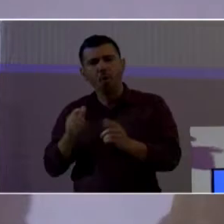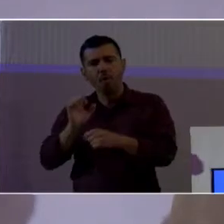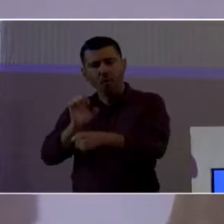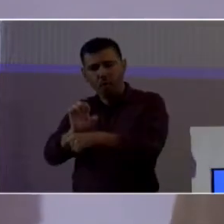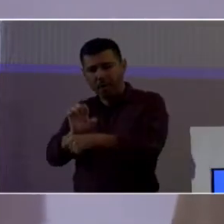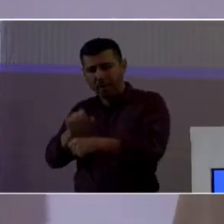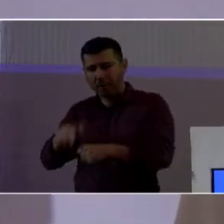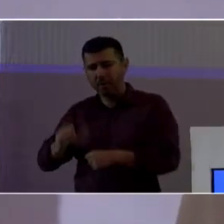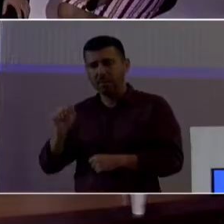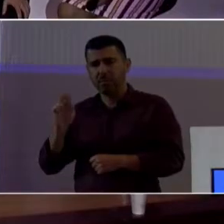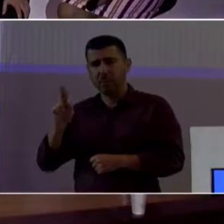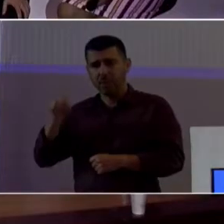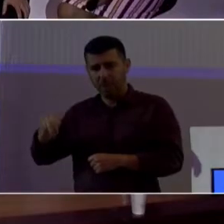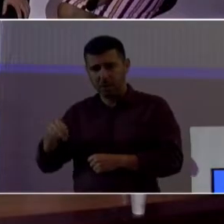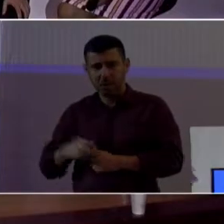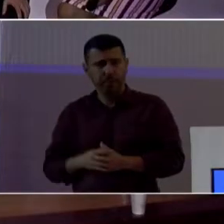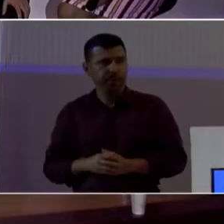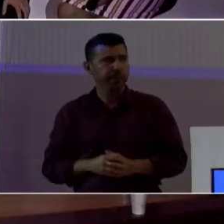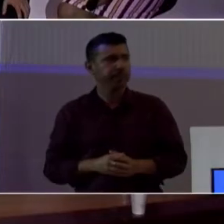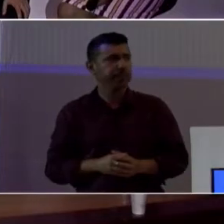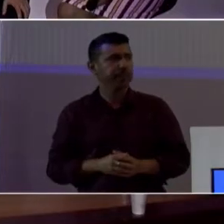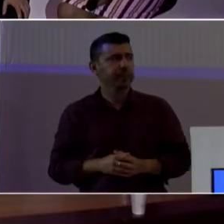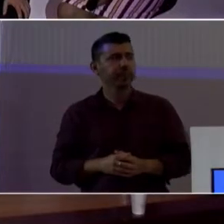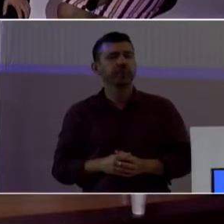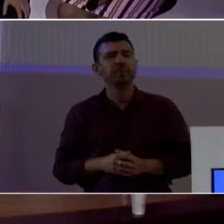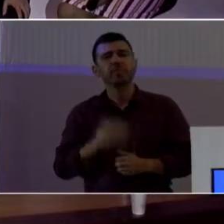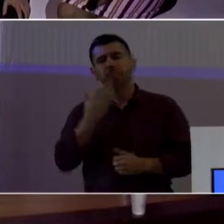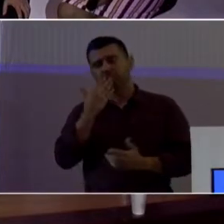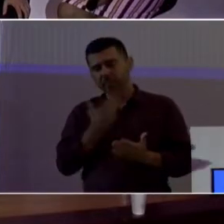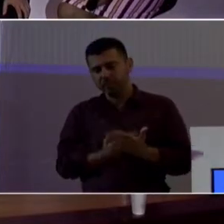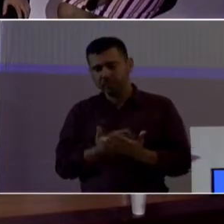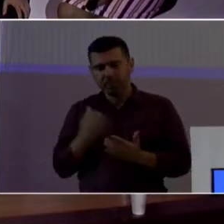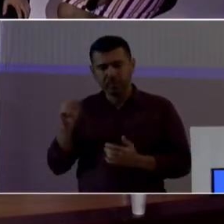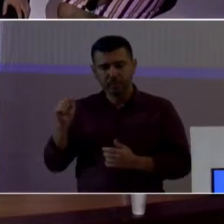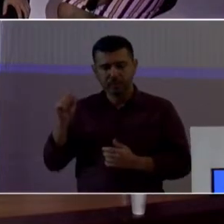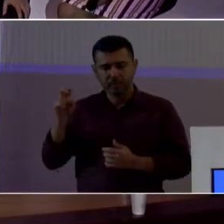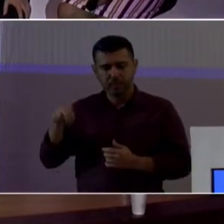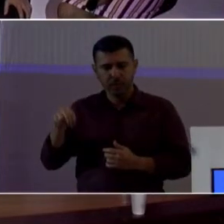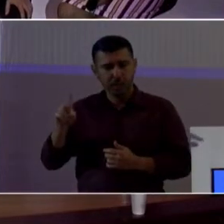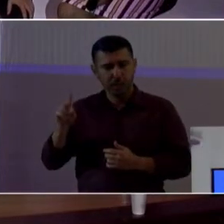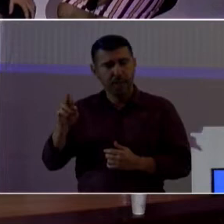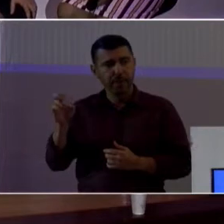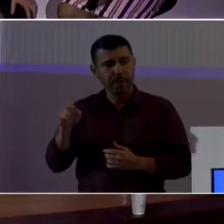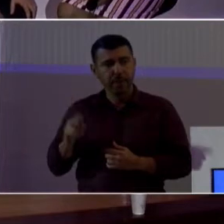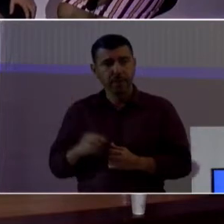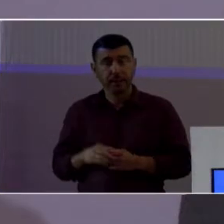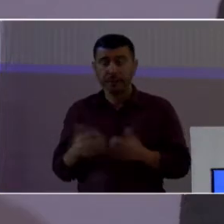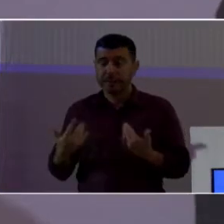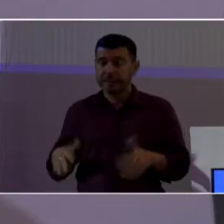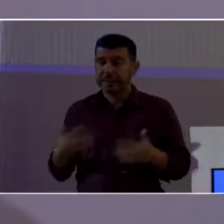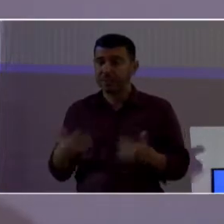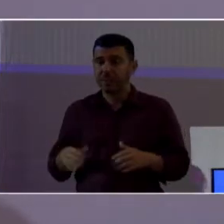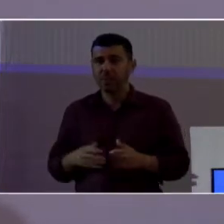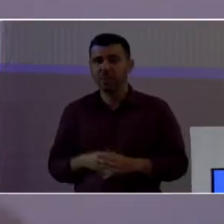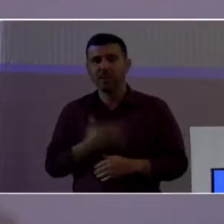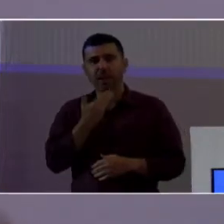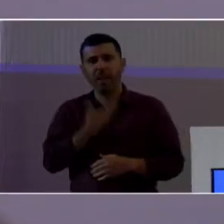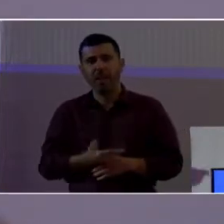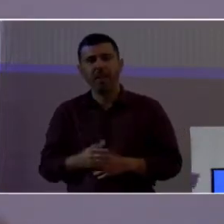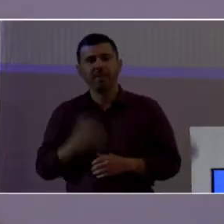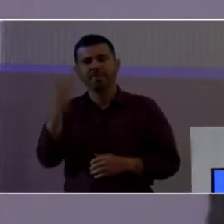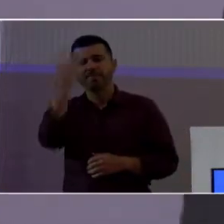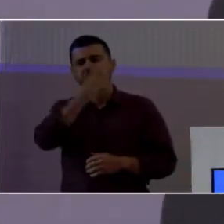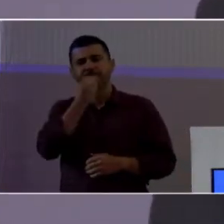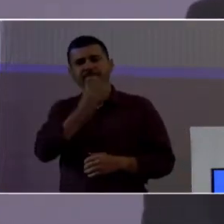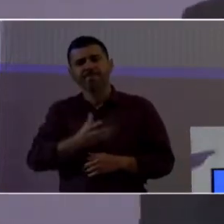venimos liderando. Gracias, Andrés. Hermosos los testimonios de los compañeros del